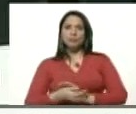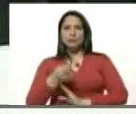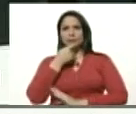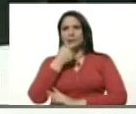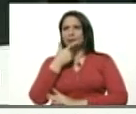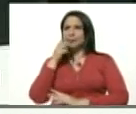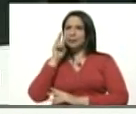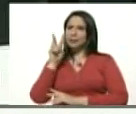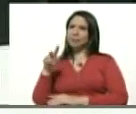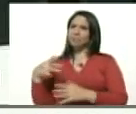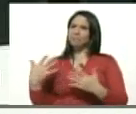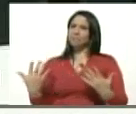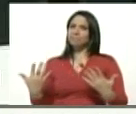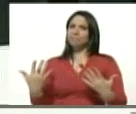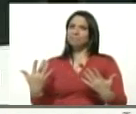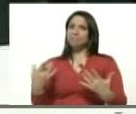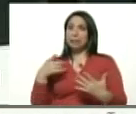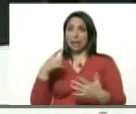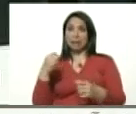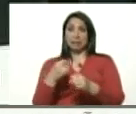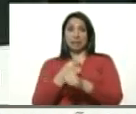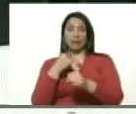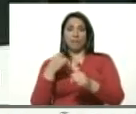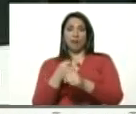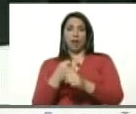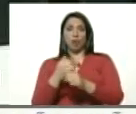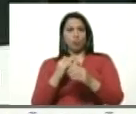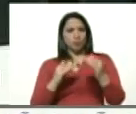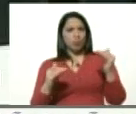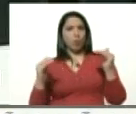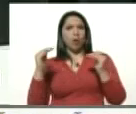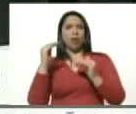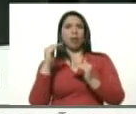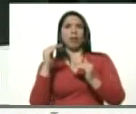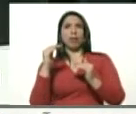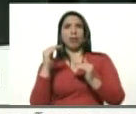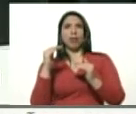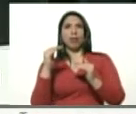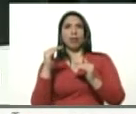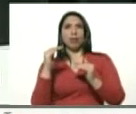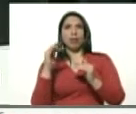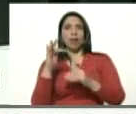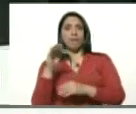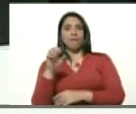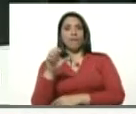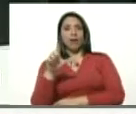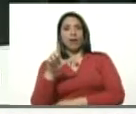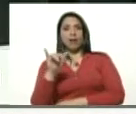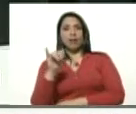belleza. Ese trabajo muralístico de Felipe García.